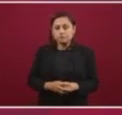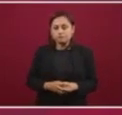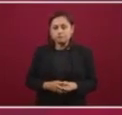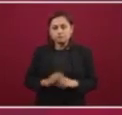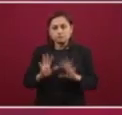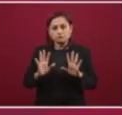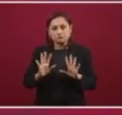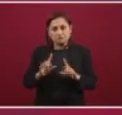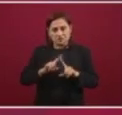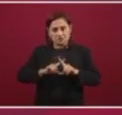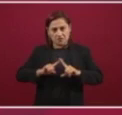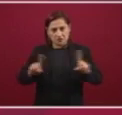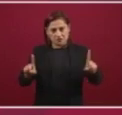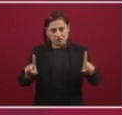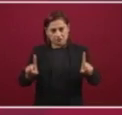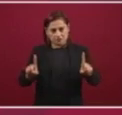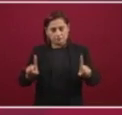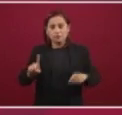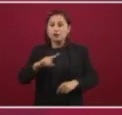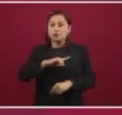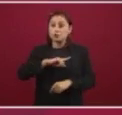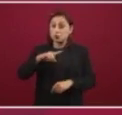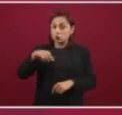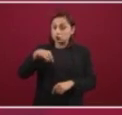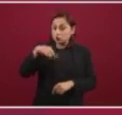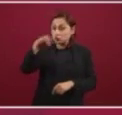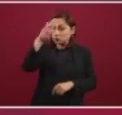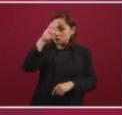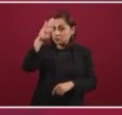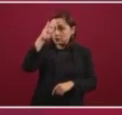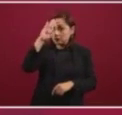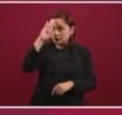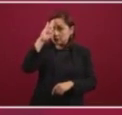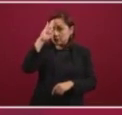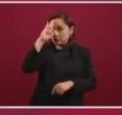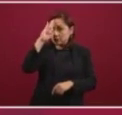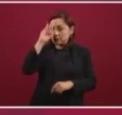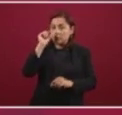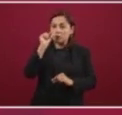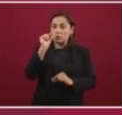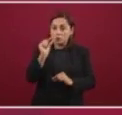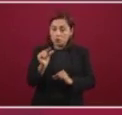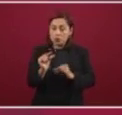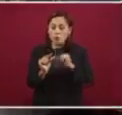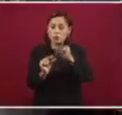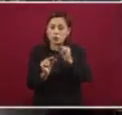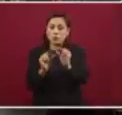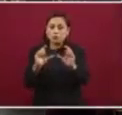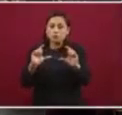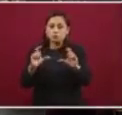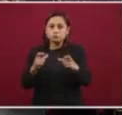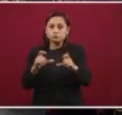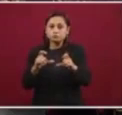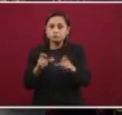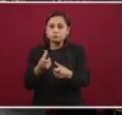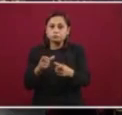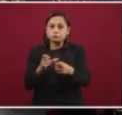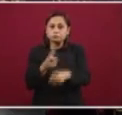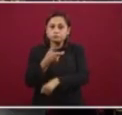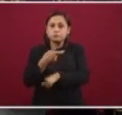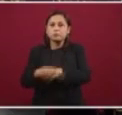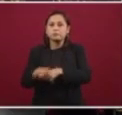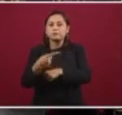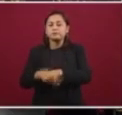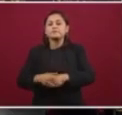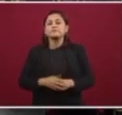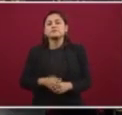pensamos que poco a poco vamos a ir bajando la incidencia delictiva. Y ayer por la tarde la jefa